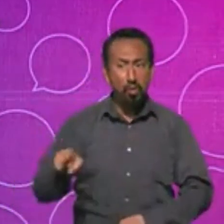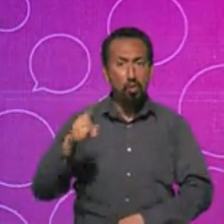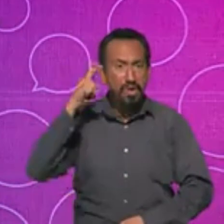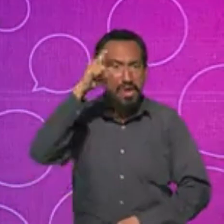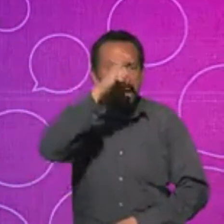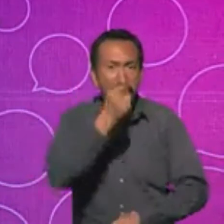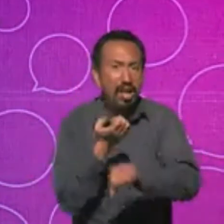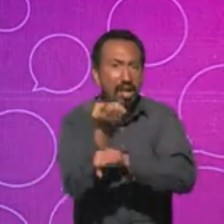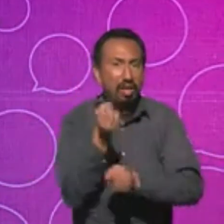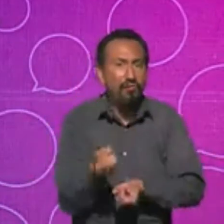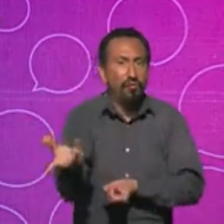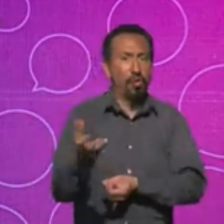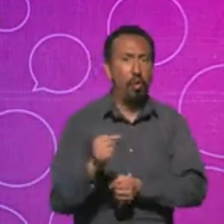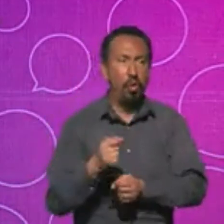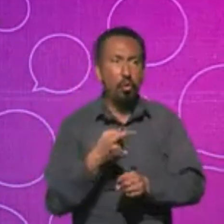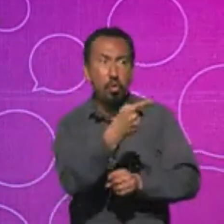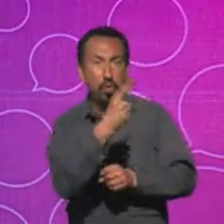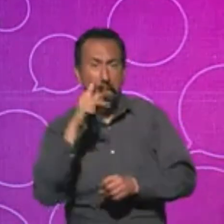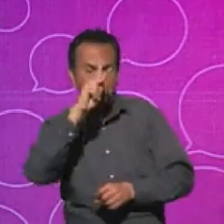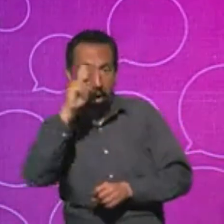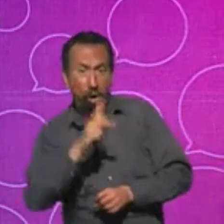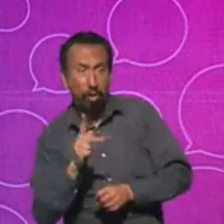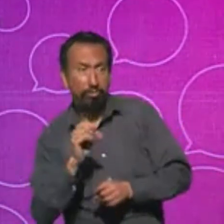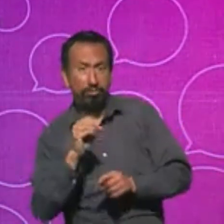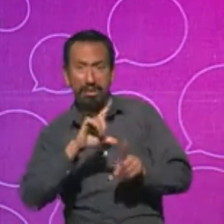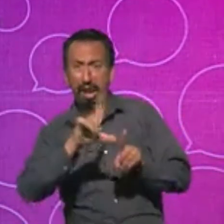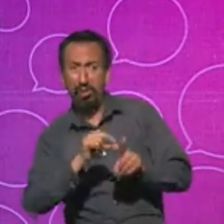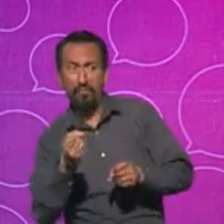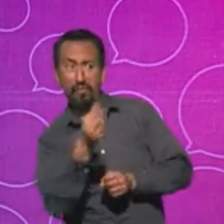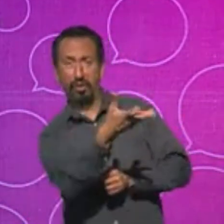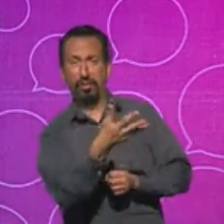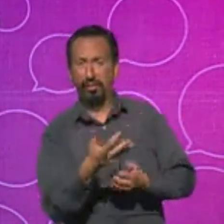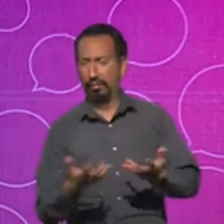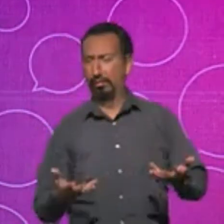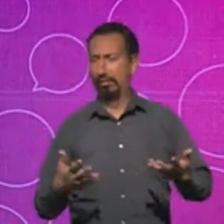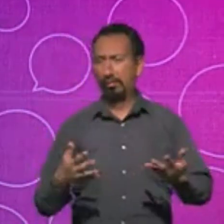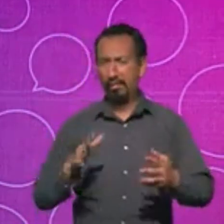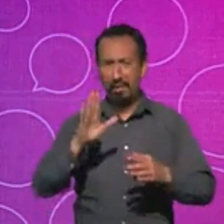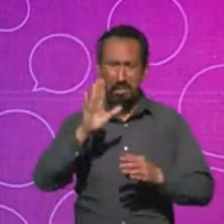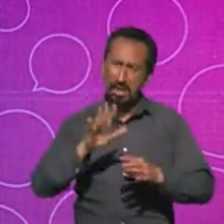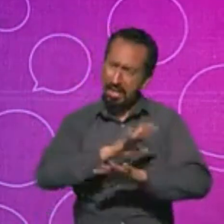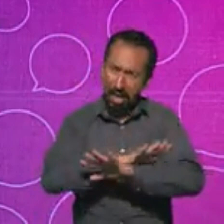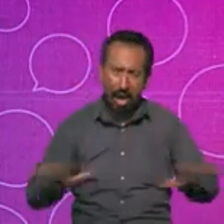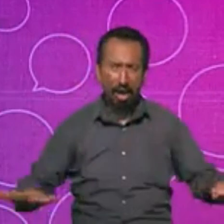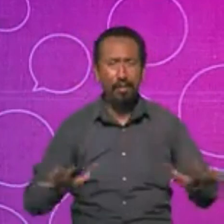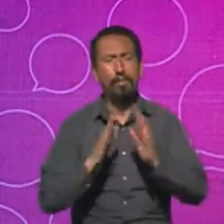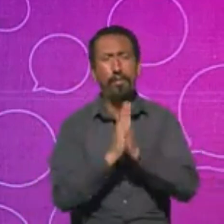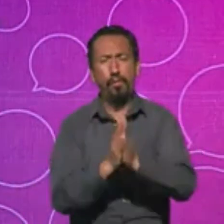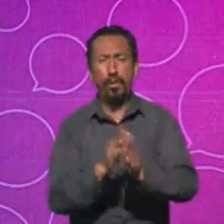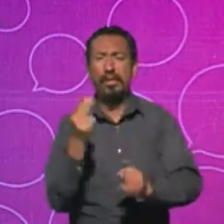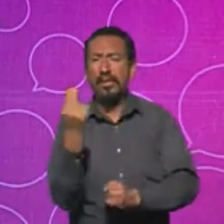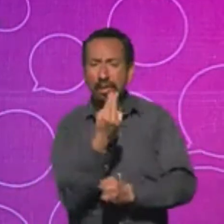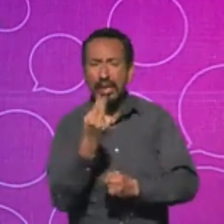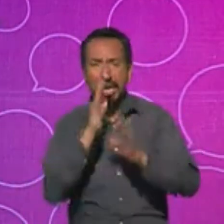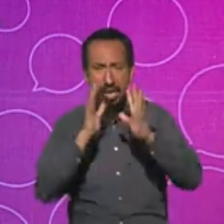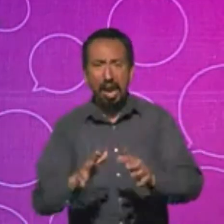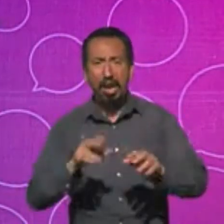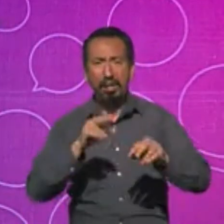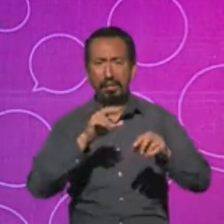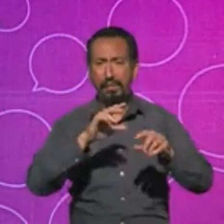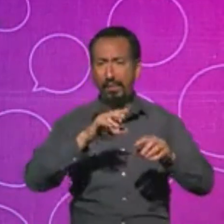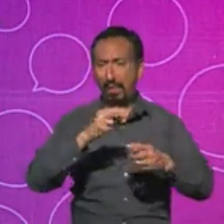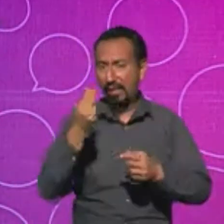pero ya estuvo bueno y ya estuvo suave es por eso que con madurez con respeto se tiene que hacer una mesa de diálogo con los